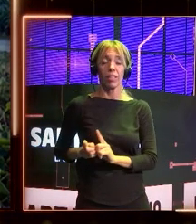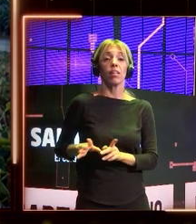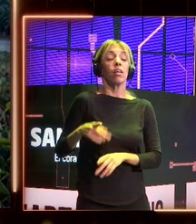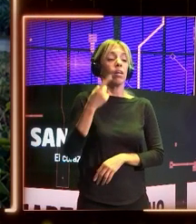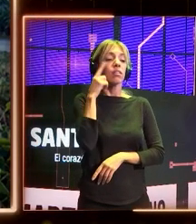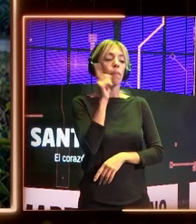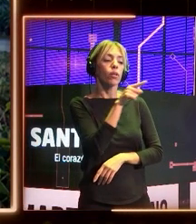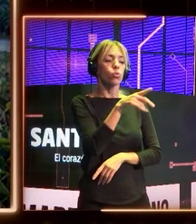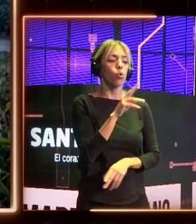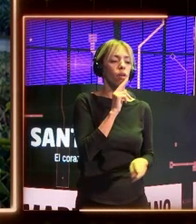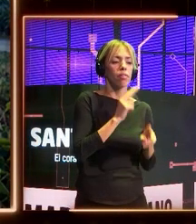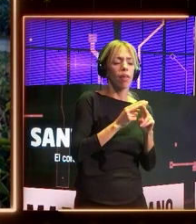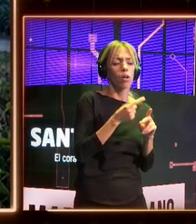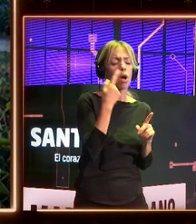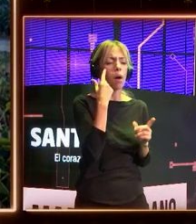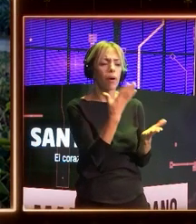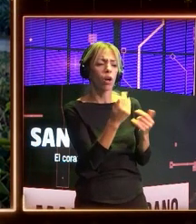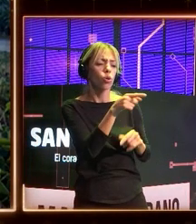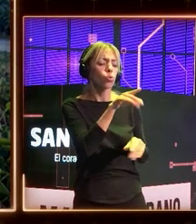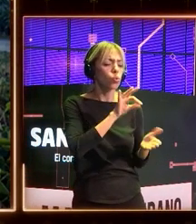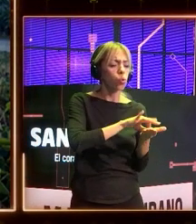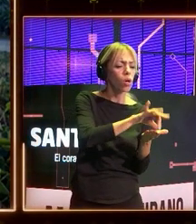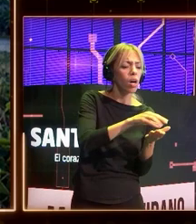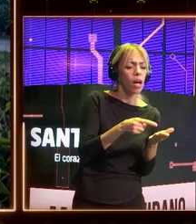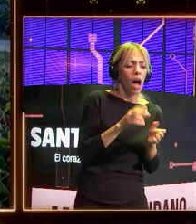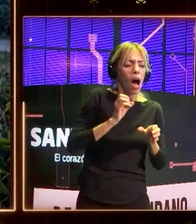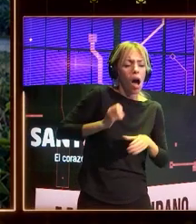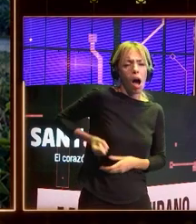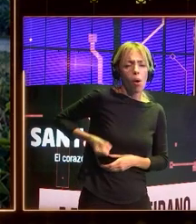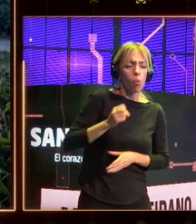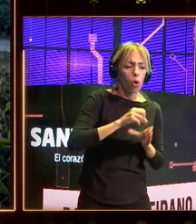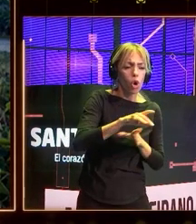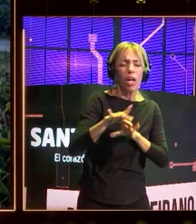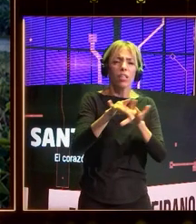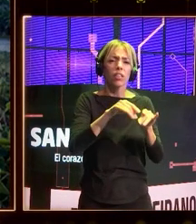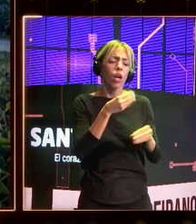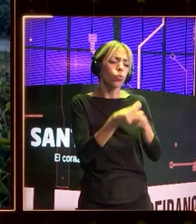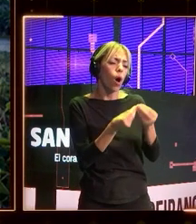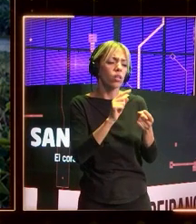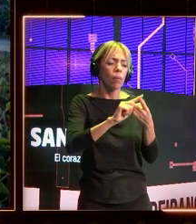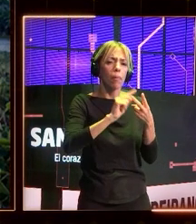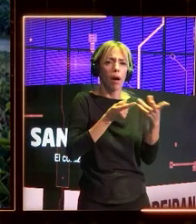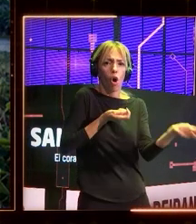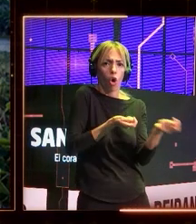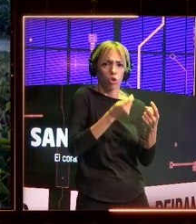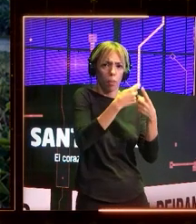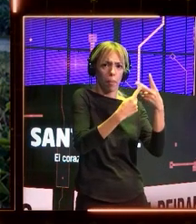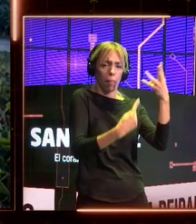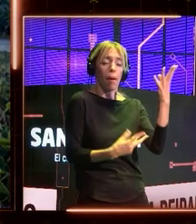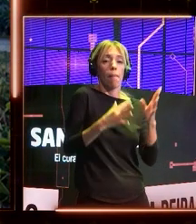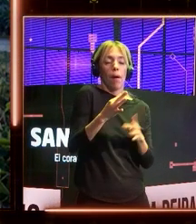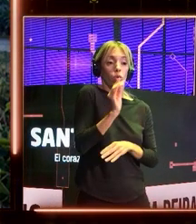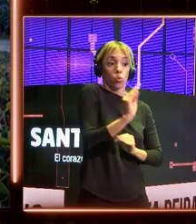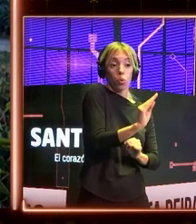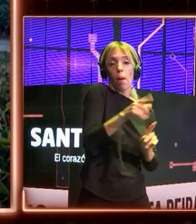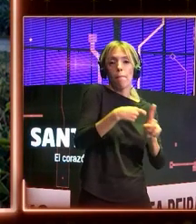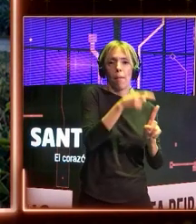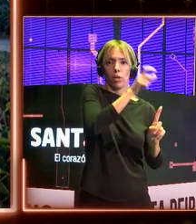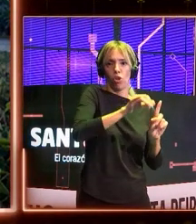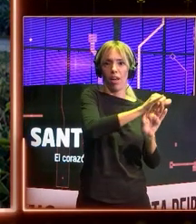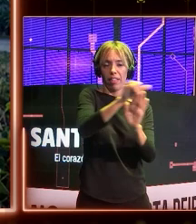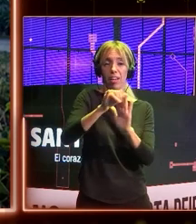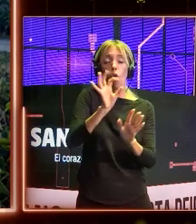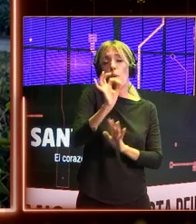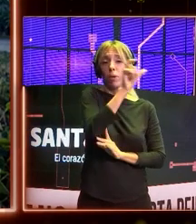en cada lugar de la finca, qué tipo de tierra, qué tipo de abono, qué tipo de todas las cosas que haces, y tuya y de los, no sé, cientos de